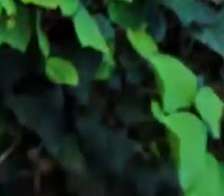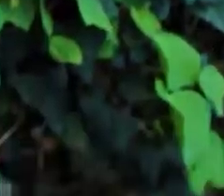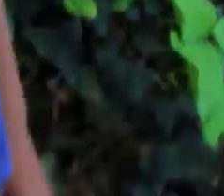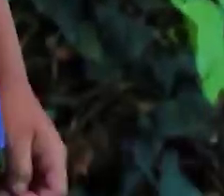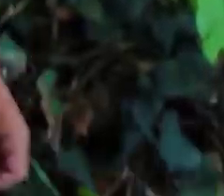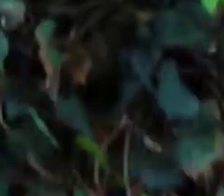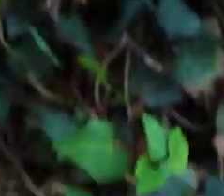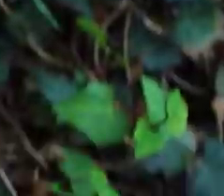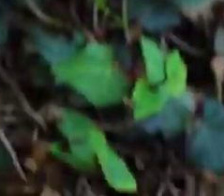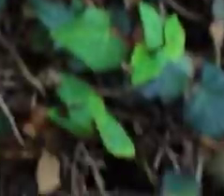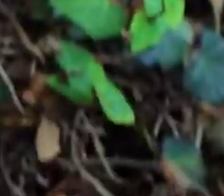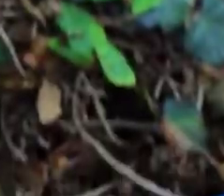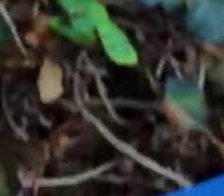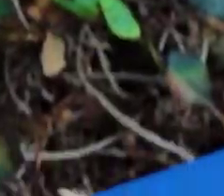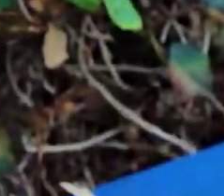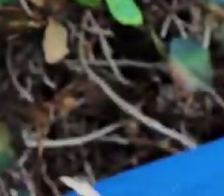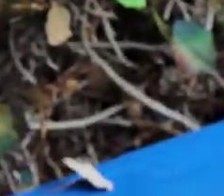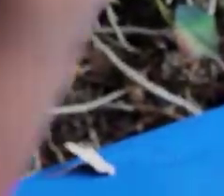y empezamos.